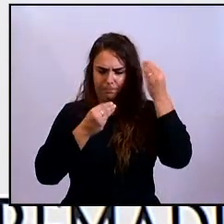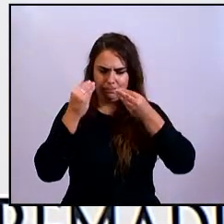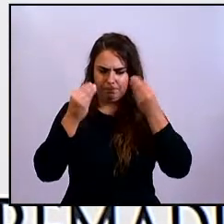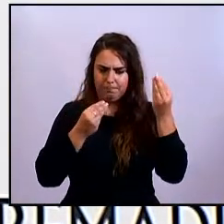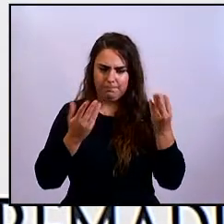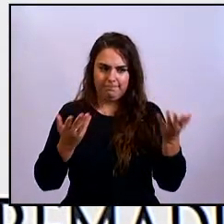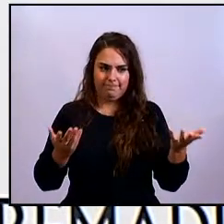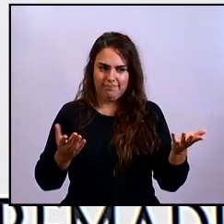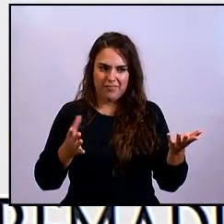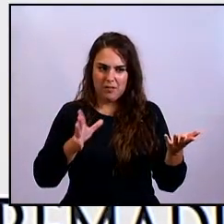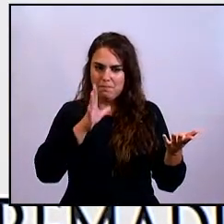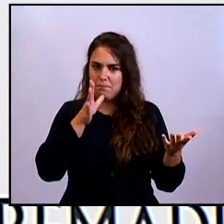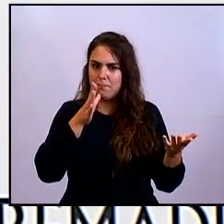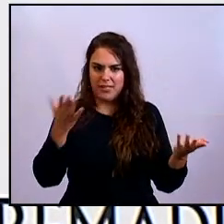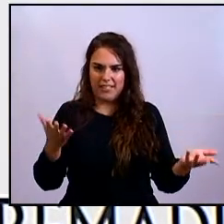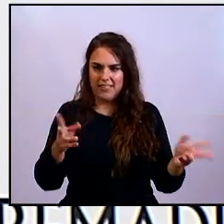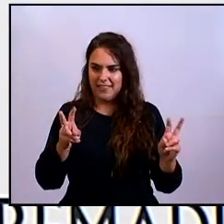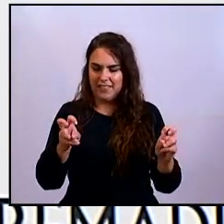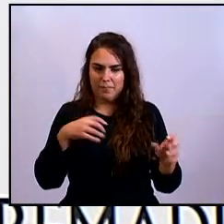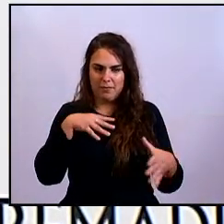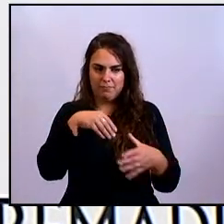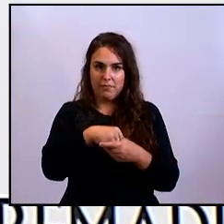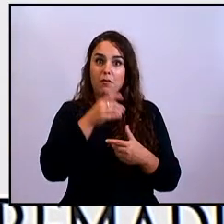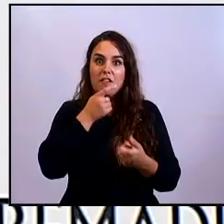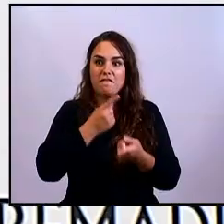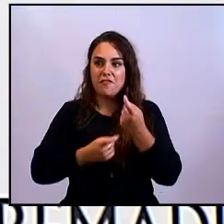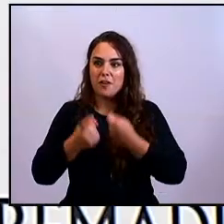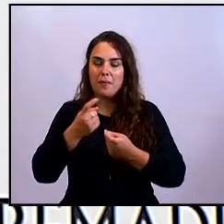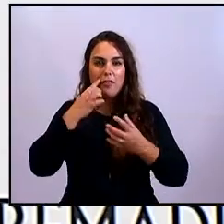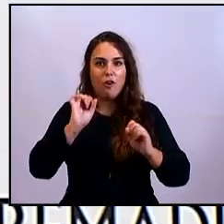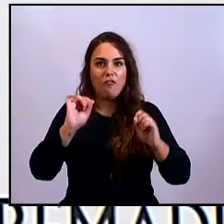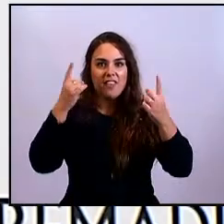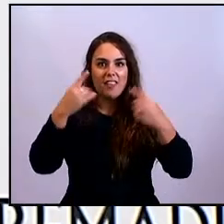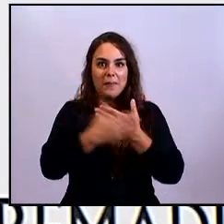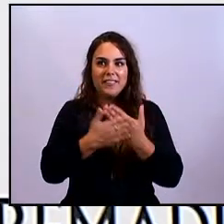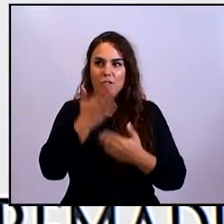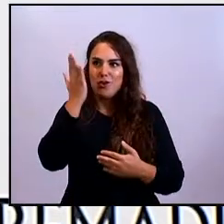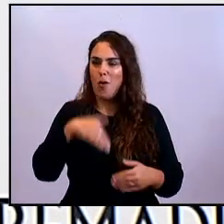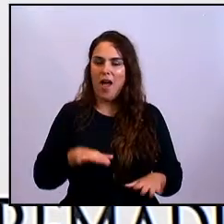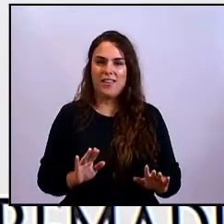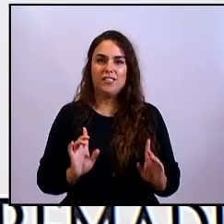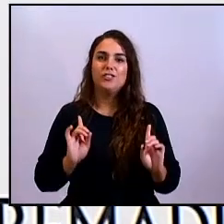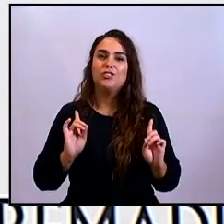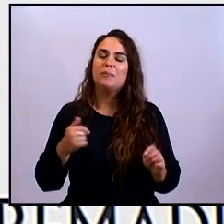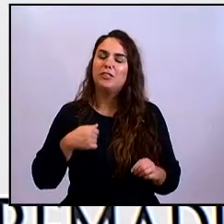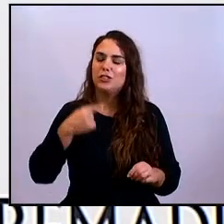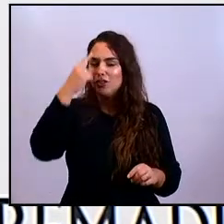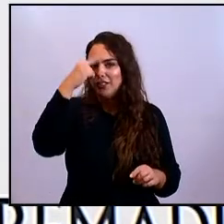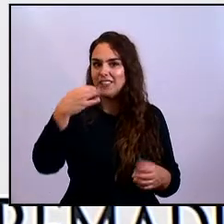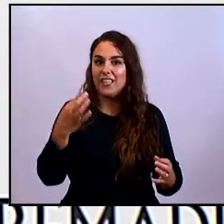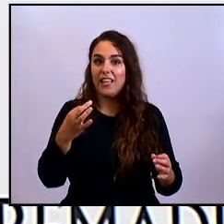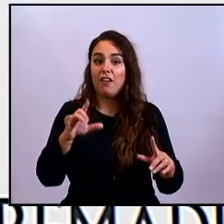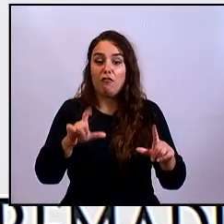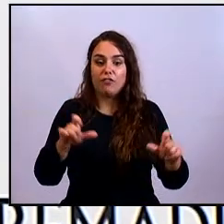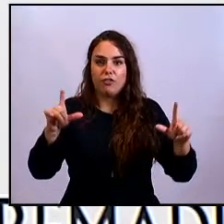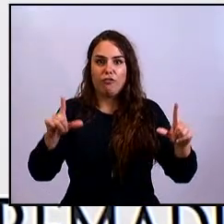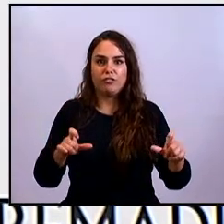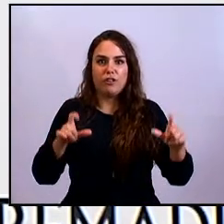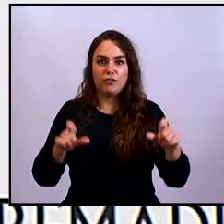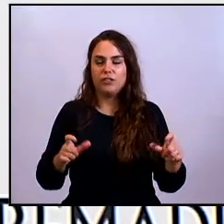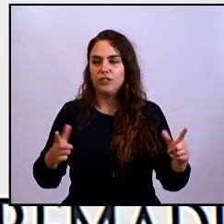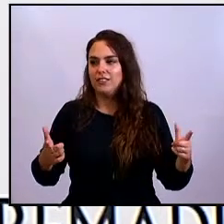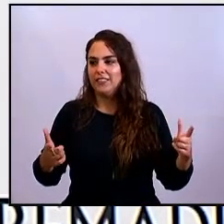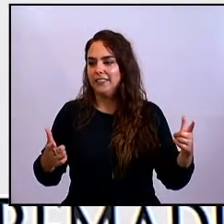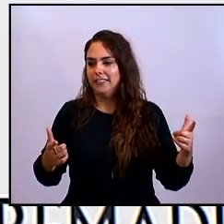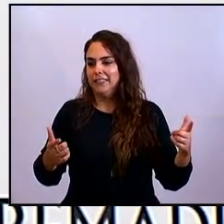absolutamente nada de esta cuestión porque no tenemos información oficial del Ministerio. Lo único que conocemos son pantallazos